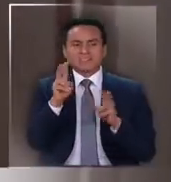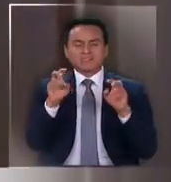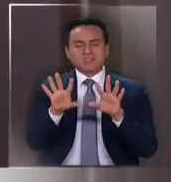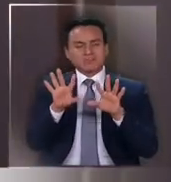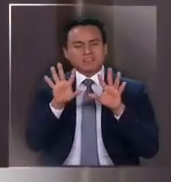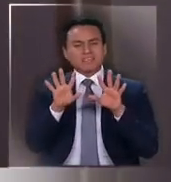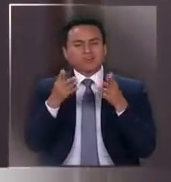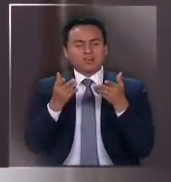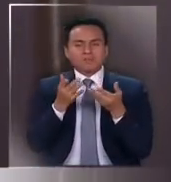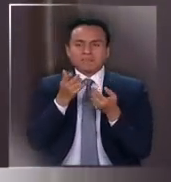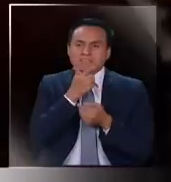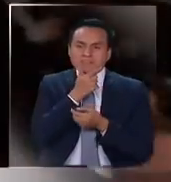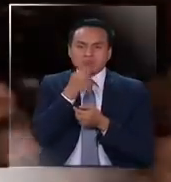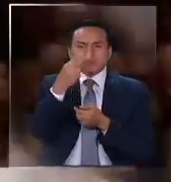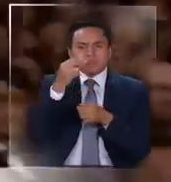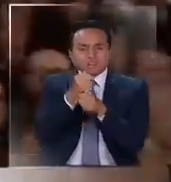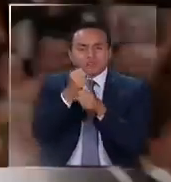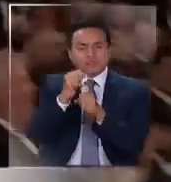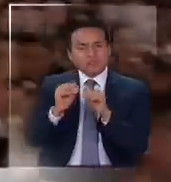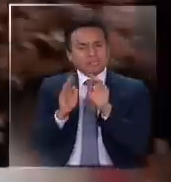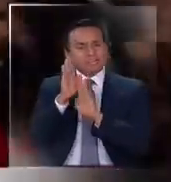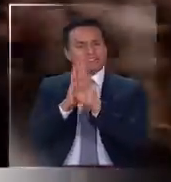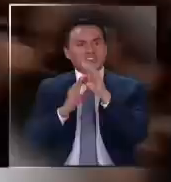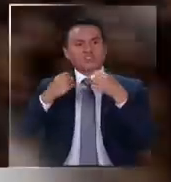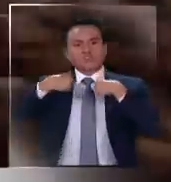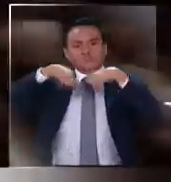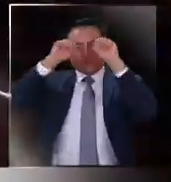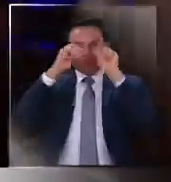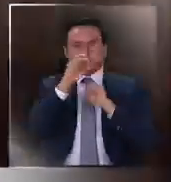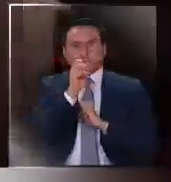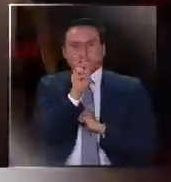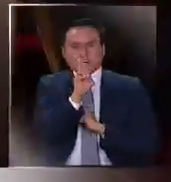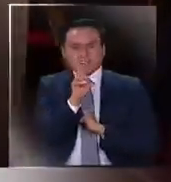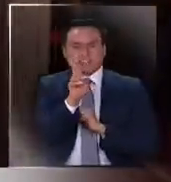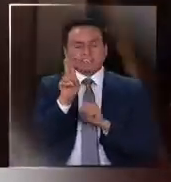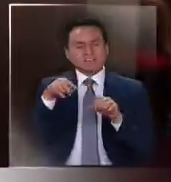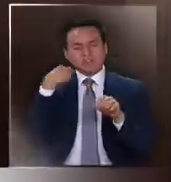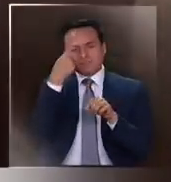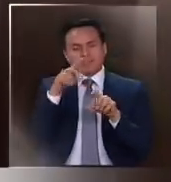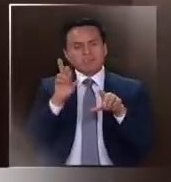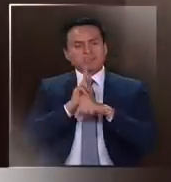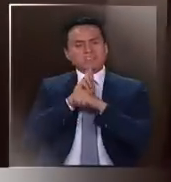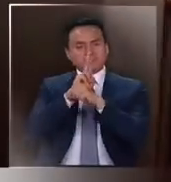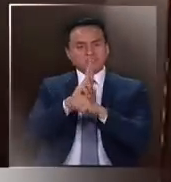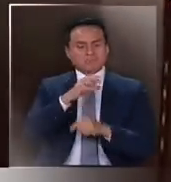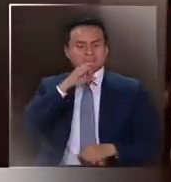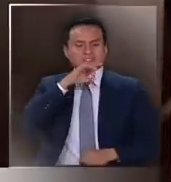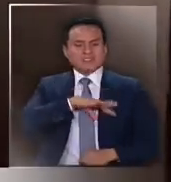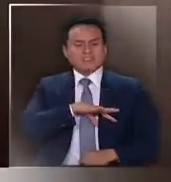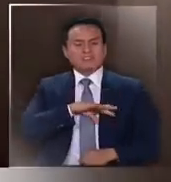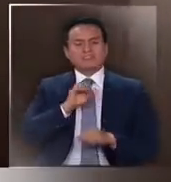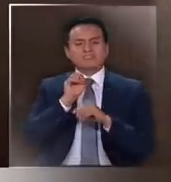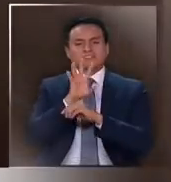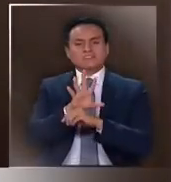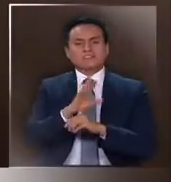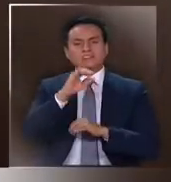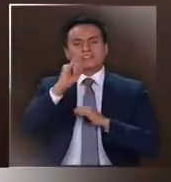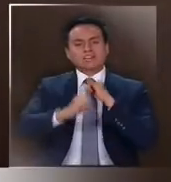Indudablemente, hoy la expectativa por su trabajo crece tras el triunfo de los Oscar, una de las caras más representativas de Chile en el cine